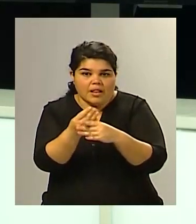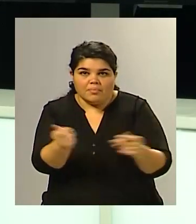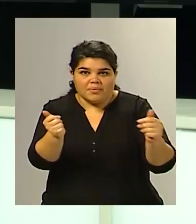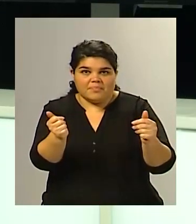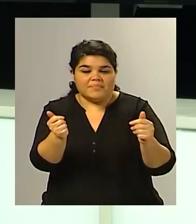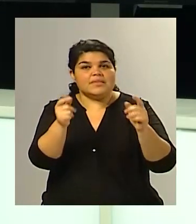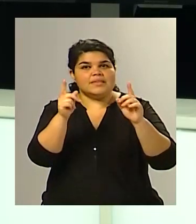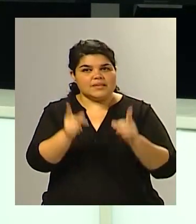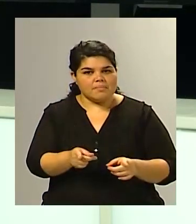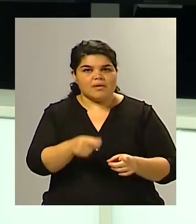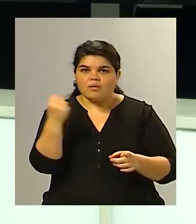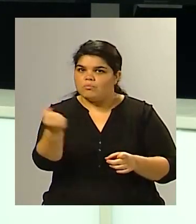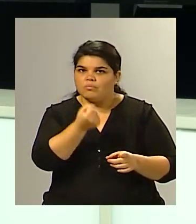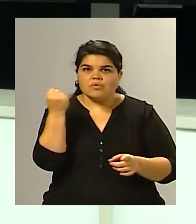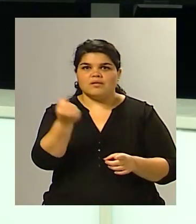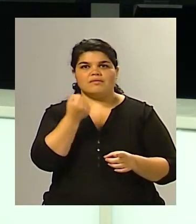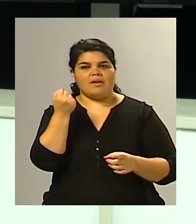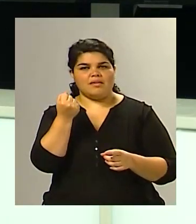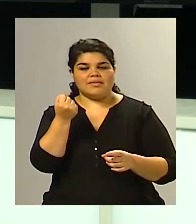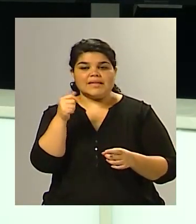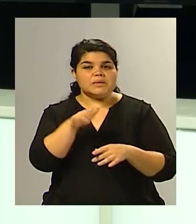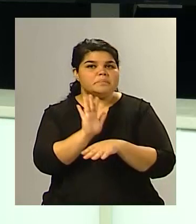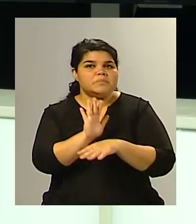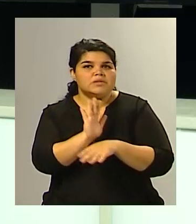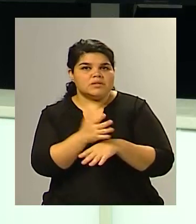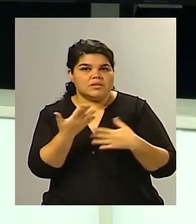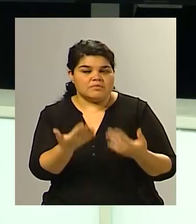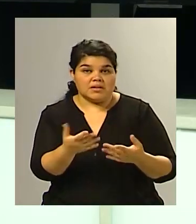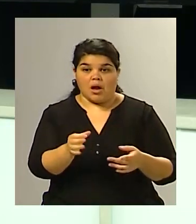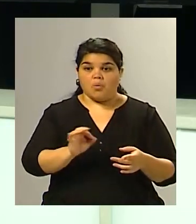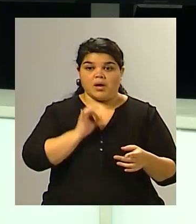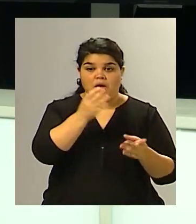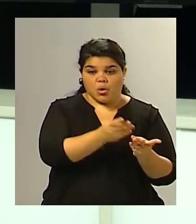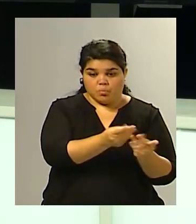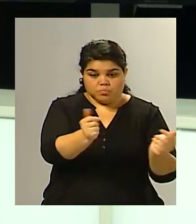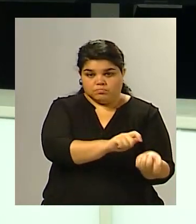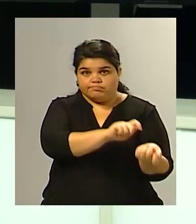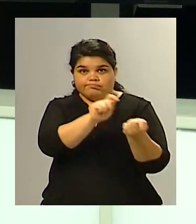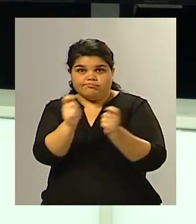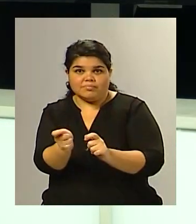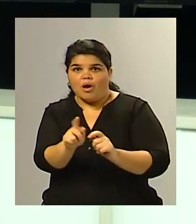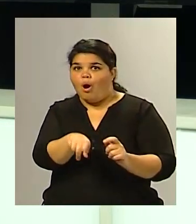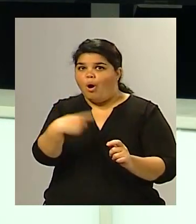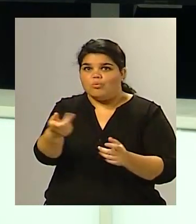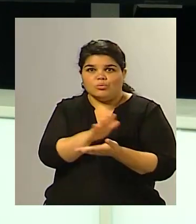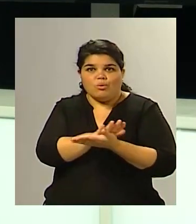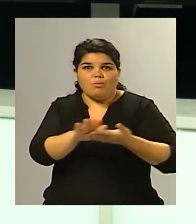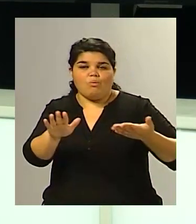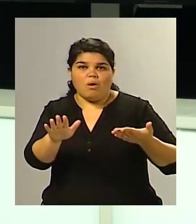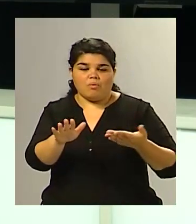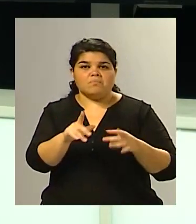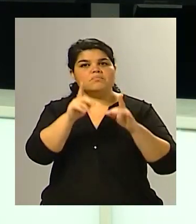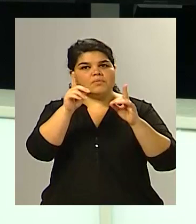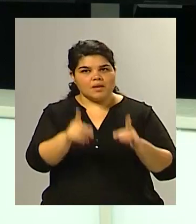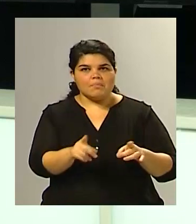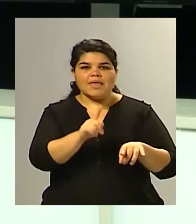muchos es muy importante. Significativo porque significa tal vez pasar de un año a otro, de un grado a otro, pero para otros significa terminar